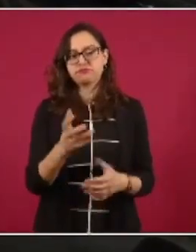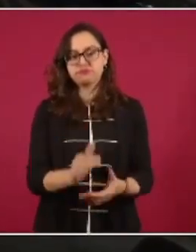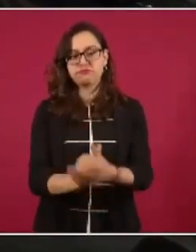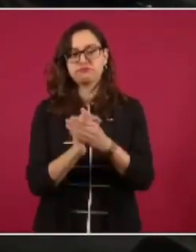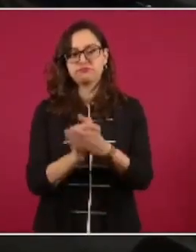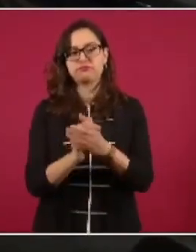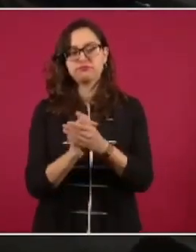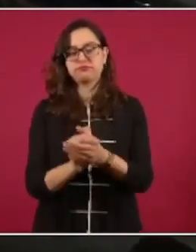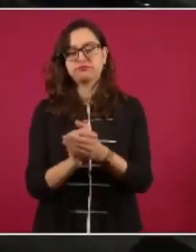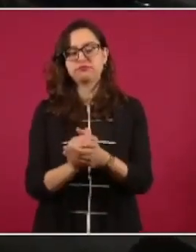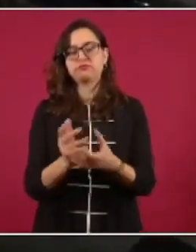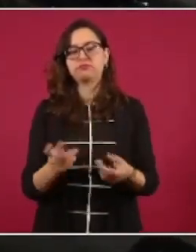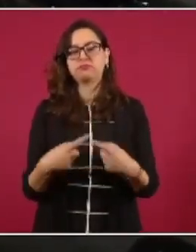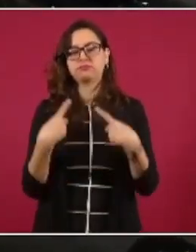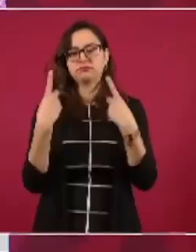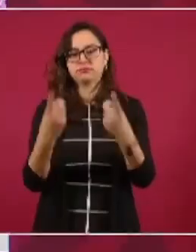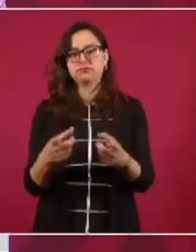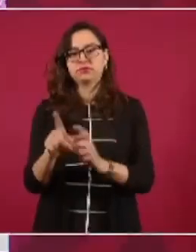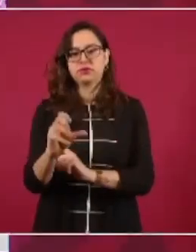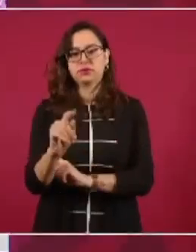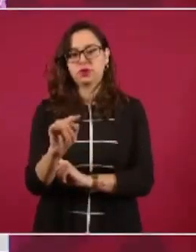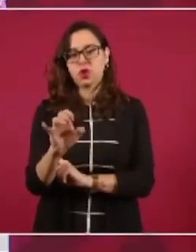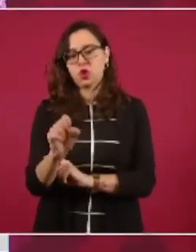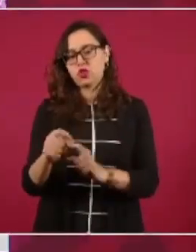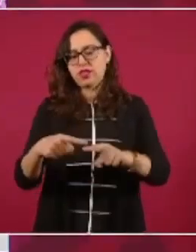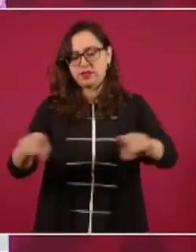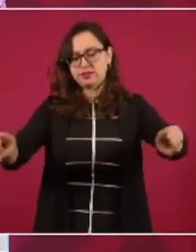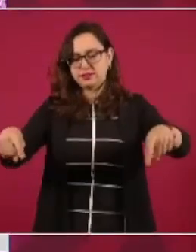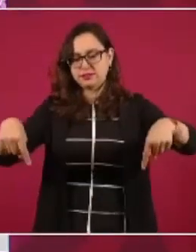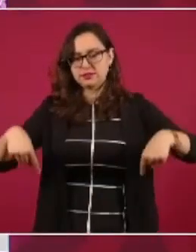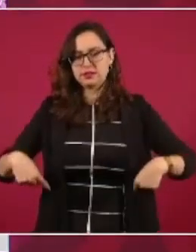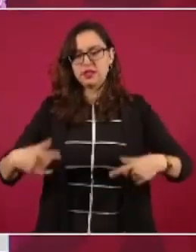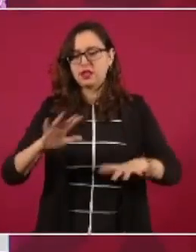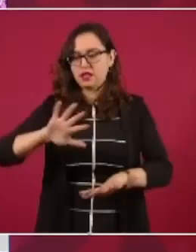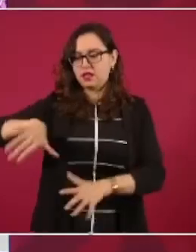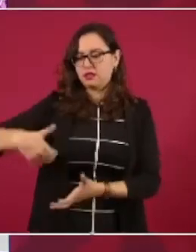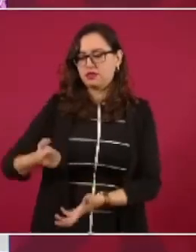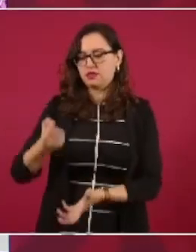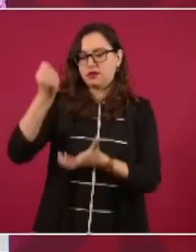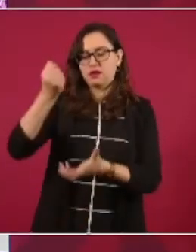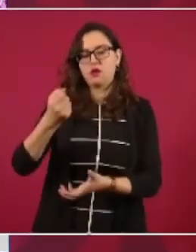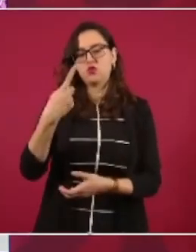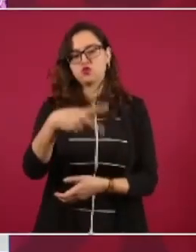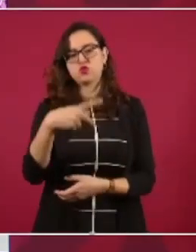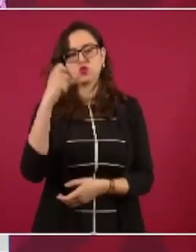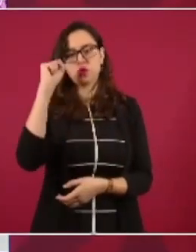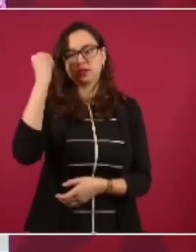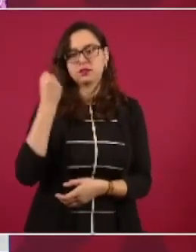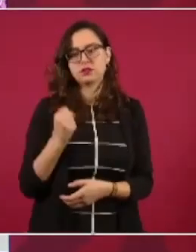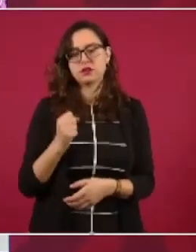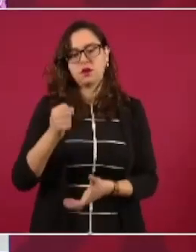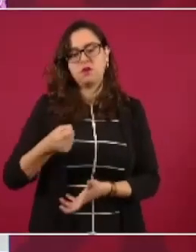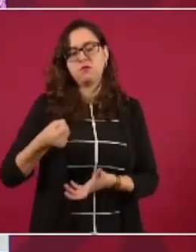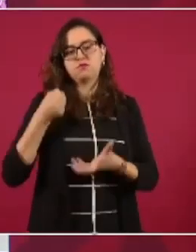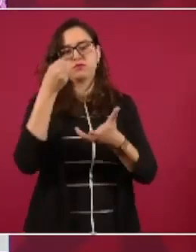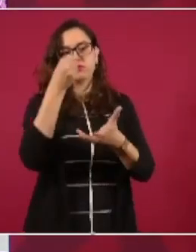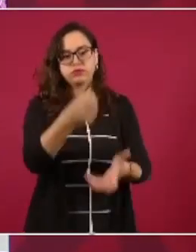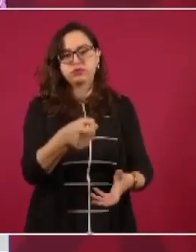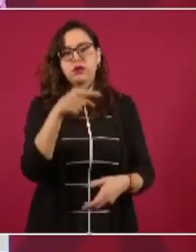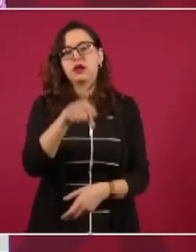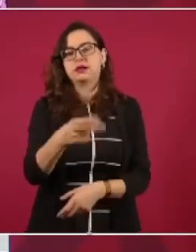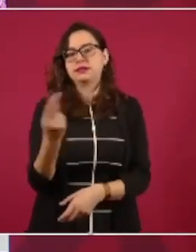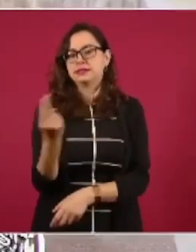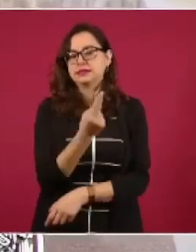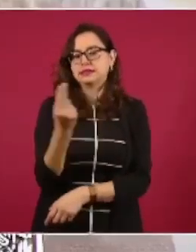y lo que se obtenga pues va a quedar en Sinaloa, se va a invertir en la presa de